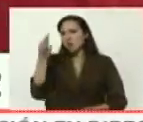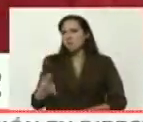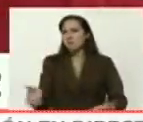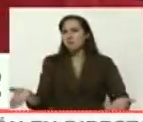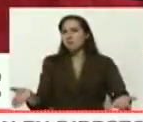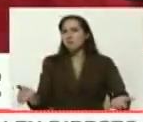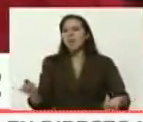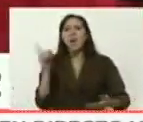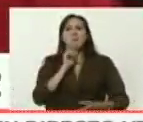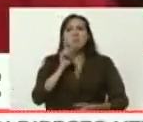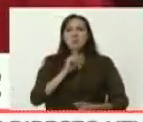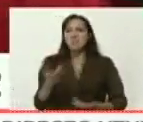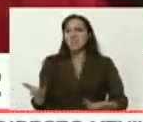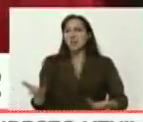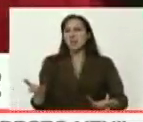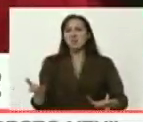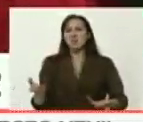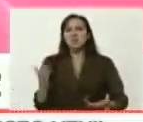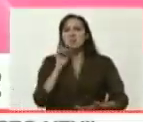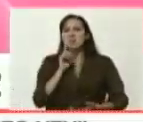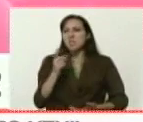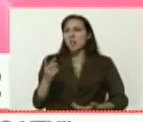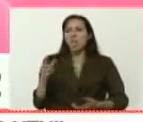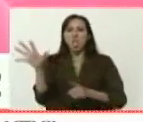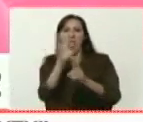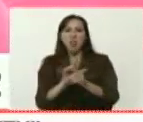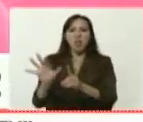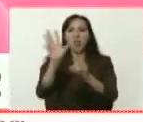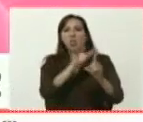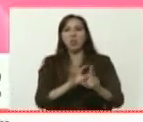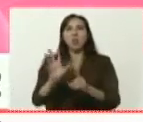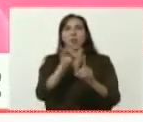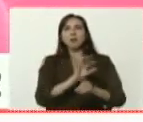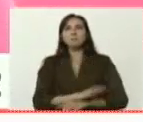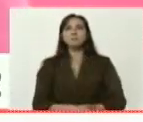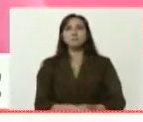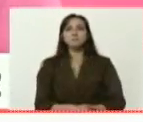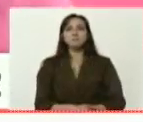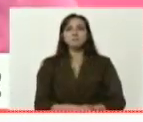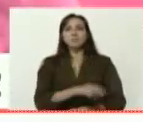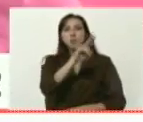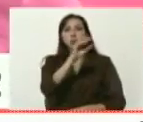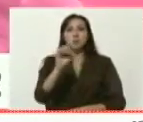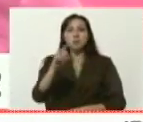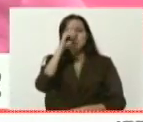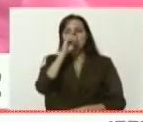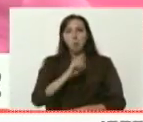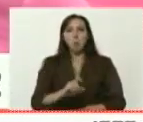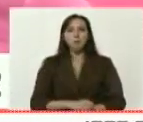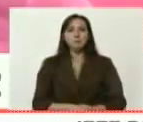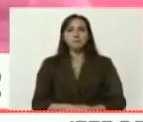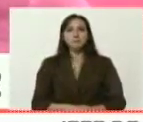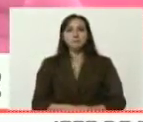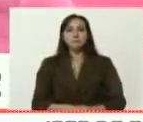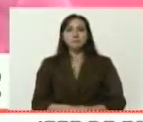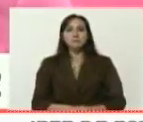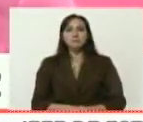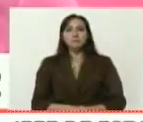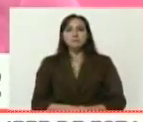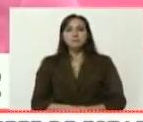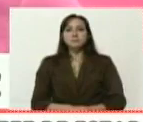las mentiras que le venden. A 200 años del pantano de